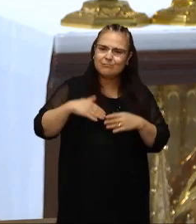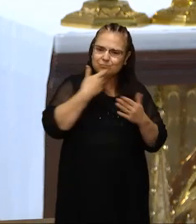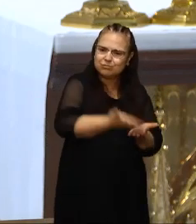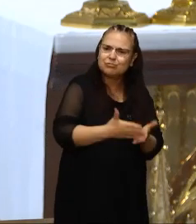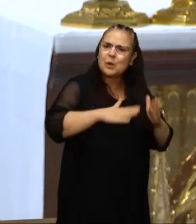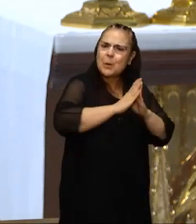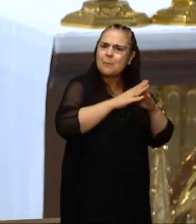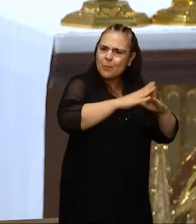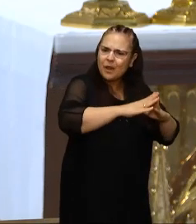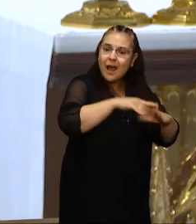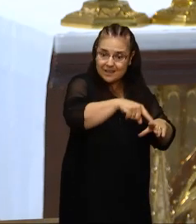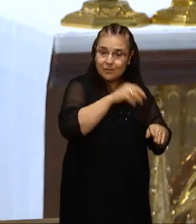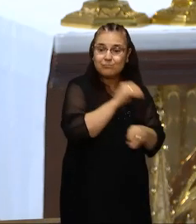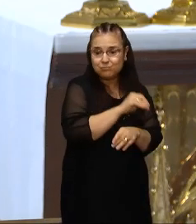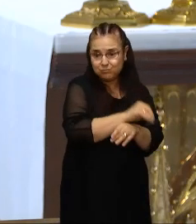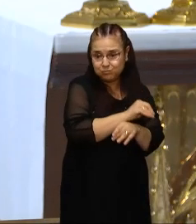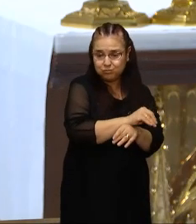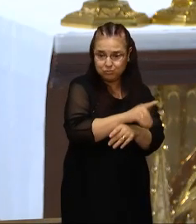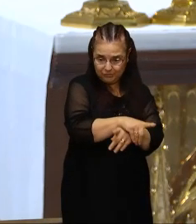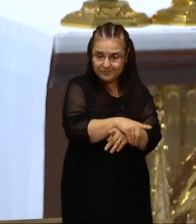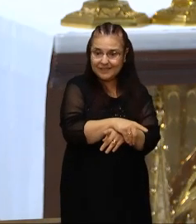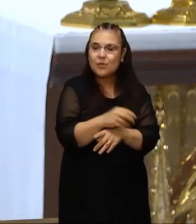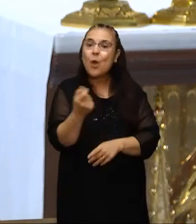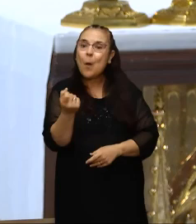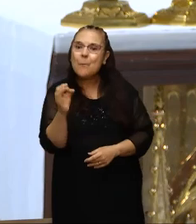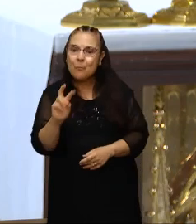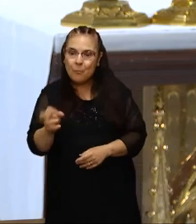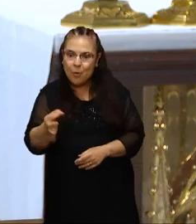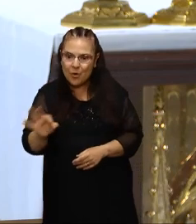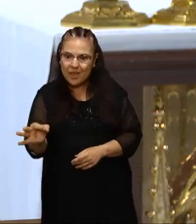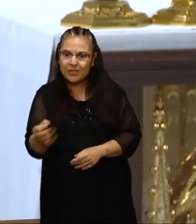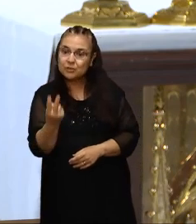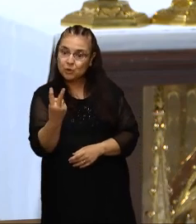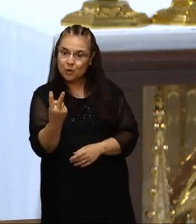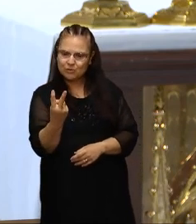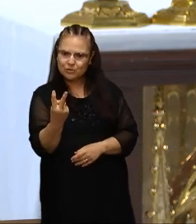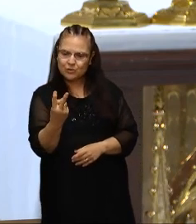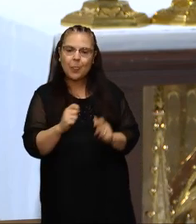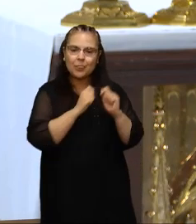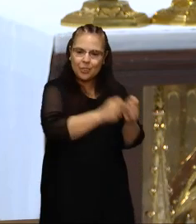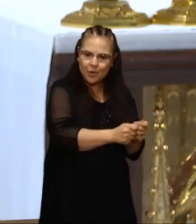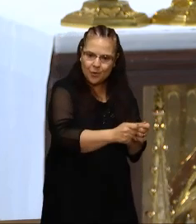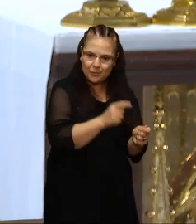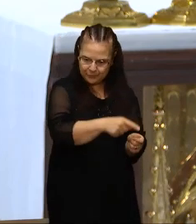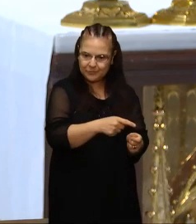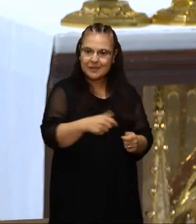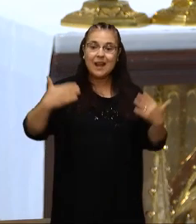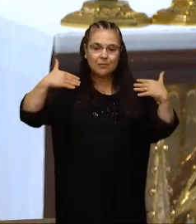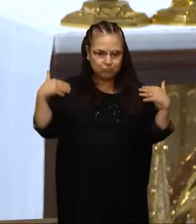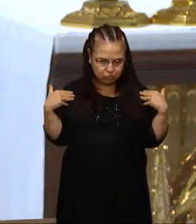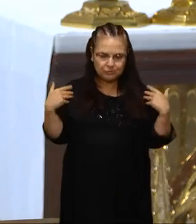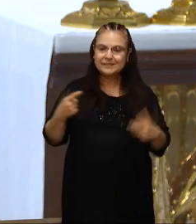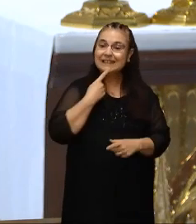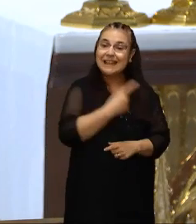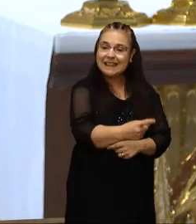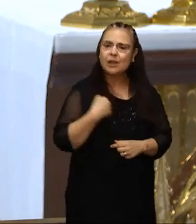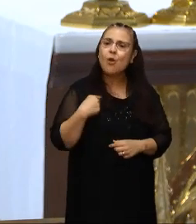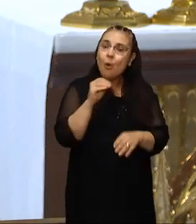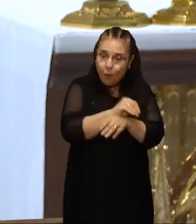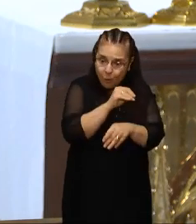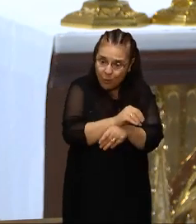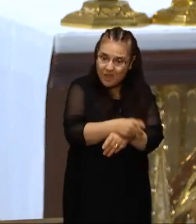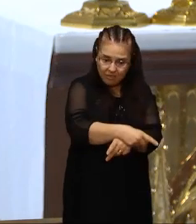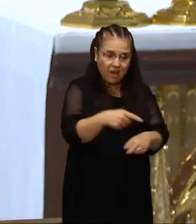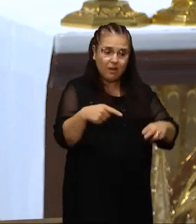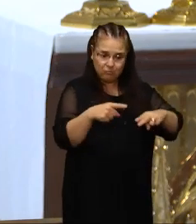día siguiente, sacando 2 denarios, se los dio al posadero y le dijo: Cuida de